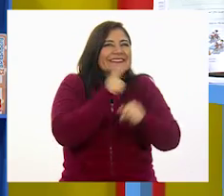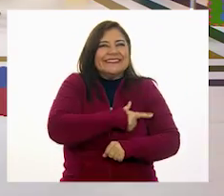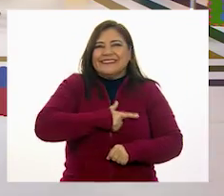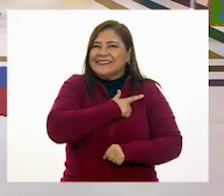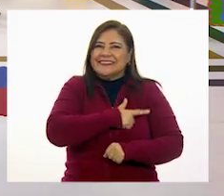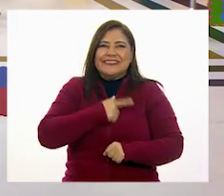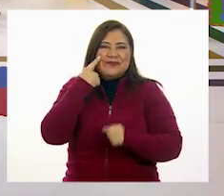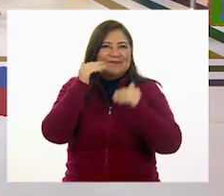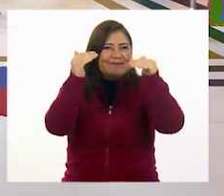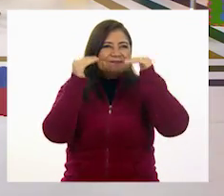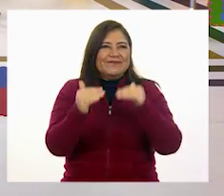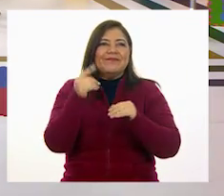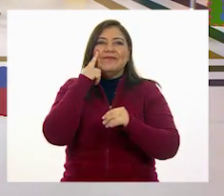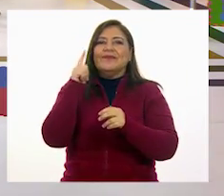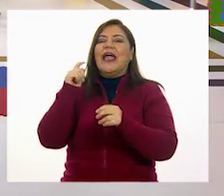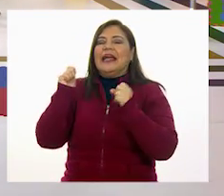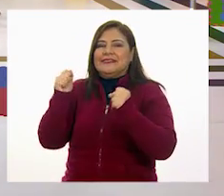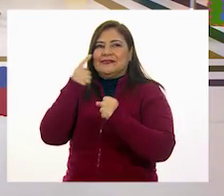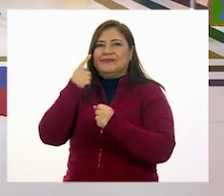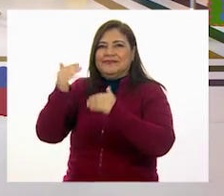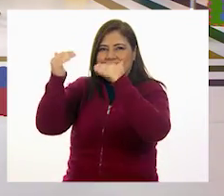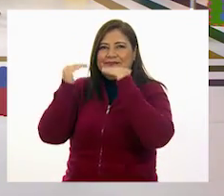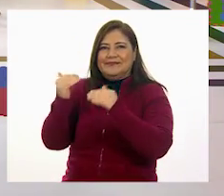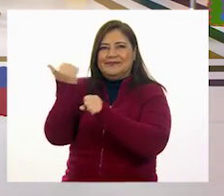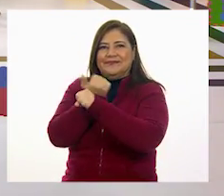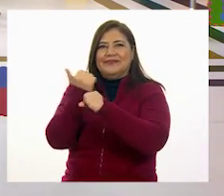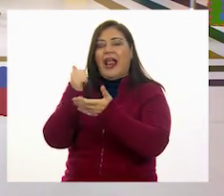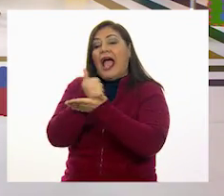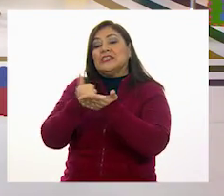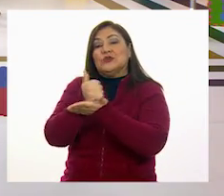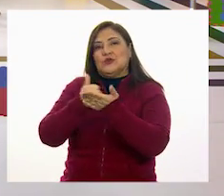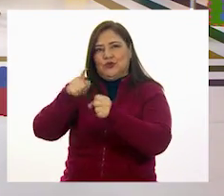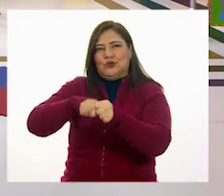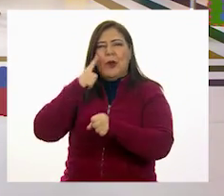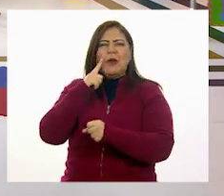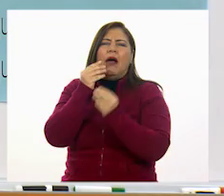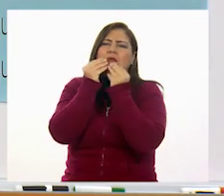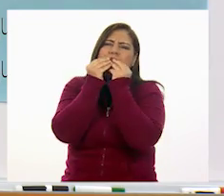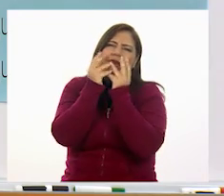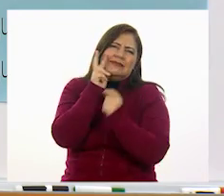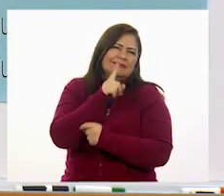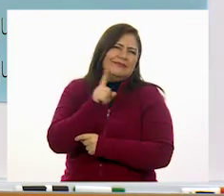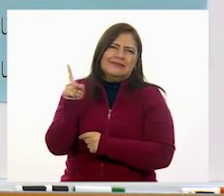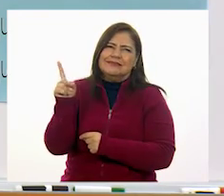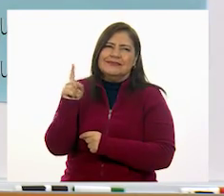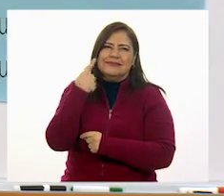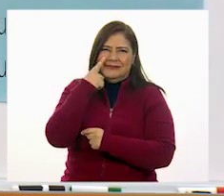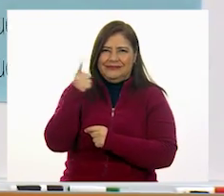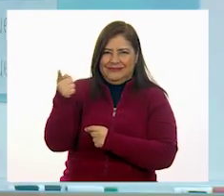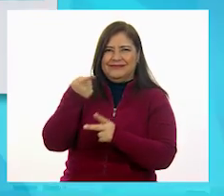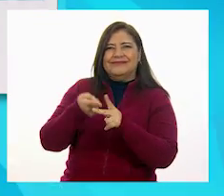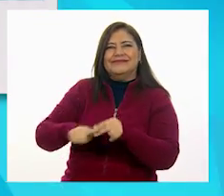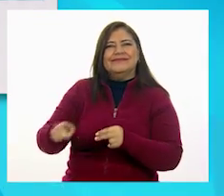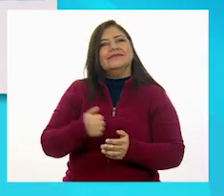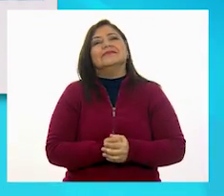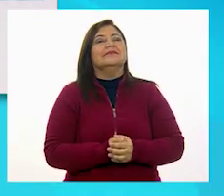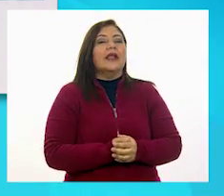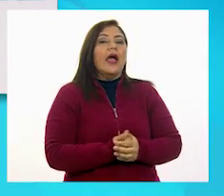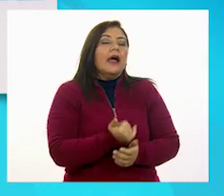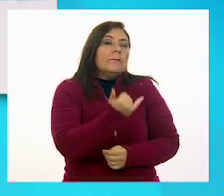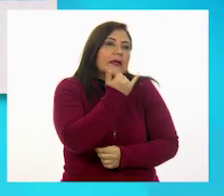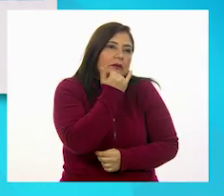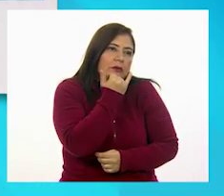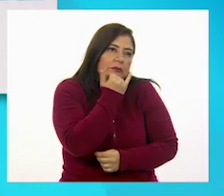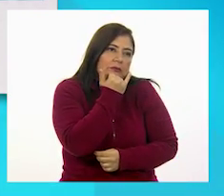¿Sí? ¡La siguiente! ¡Va! ¿Sí? ¡Híjole, esta está bien bonita! A ver, empiezas sí. Tú, Alex.